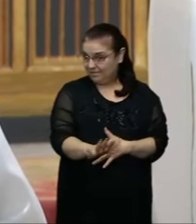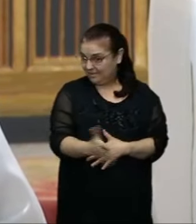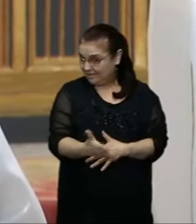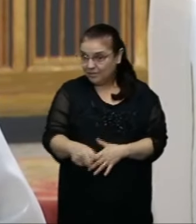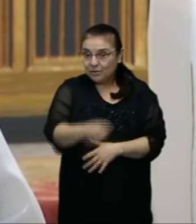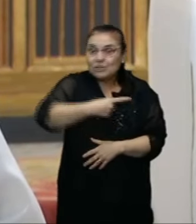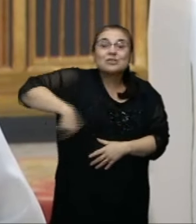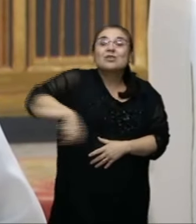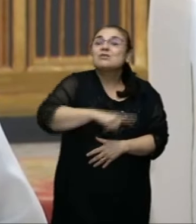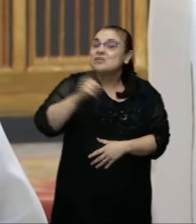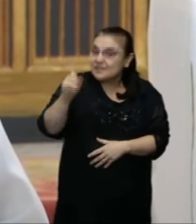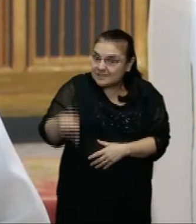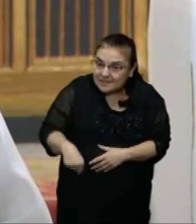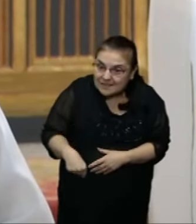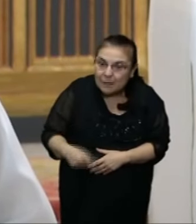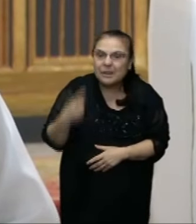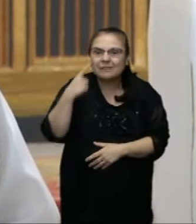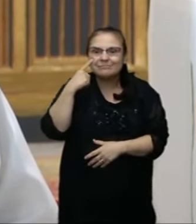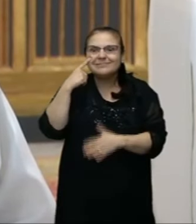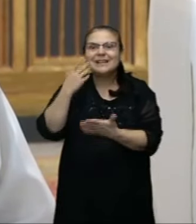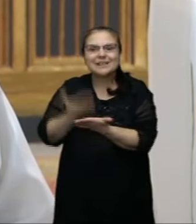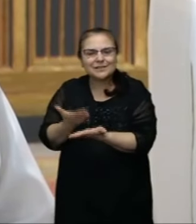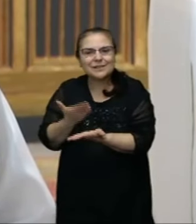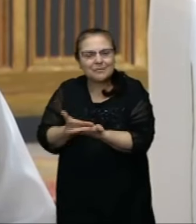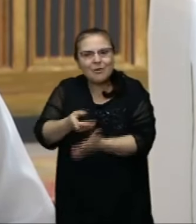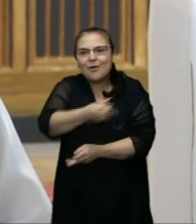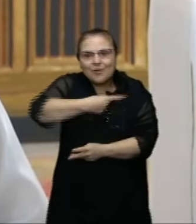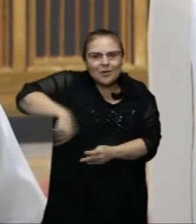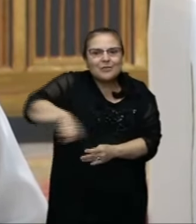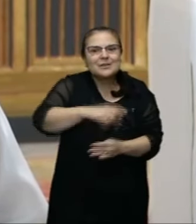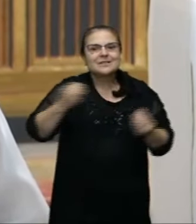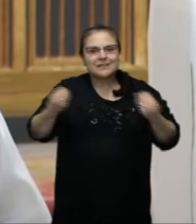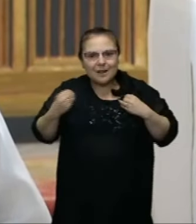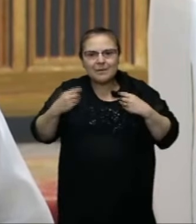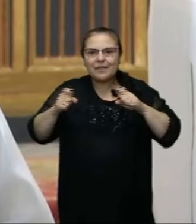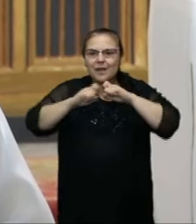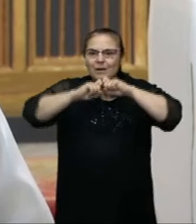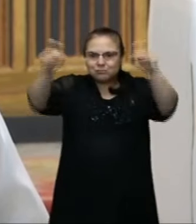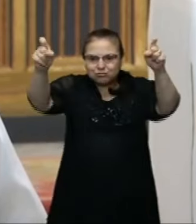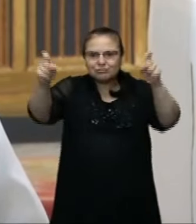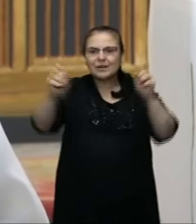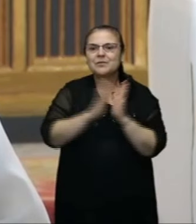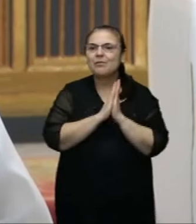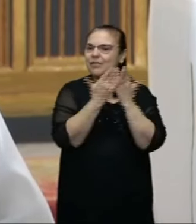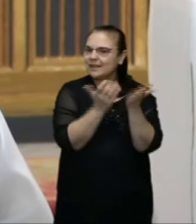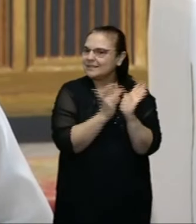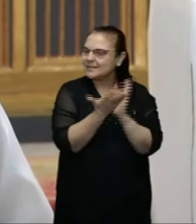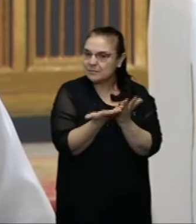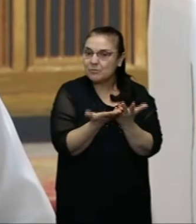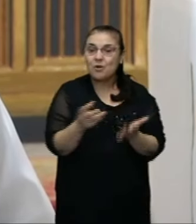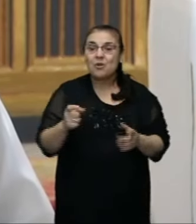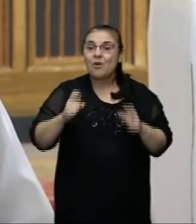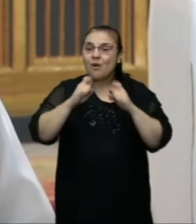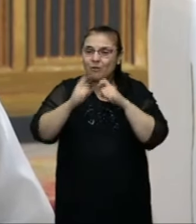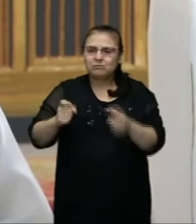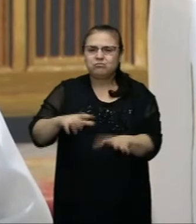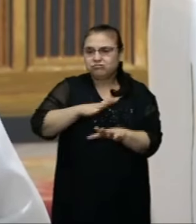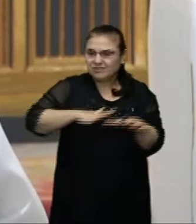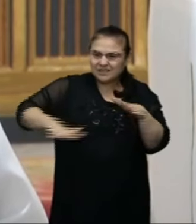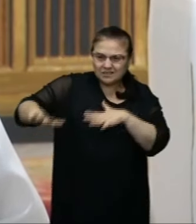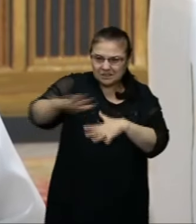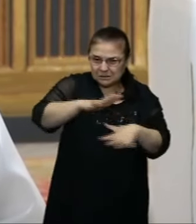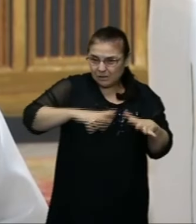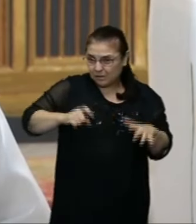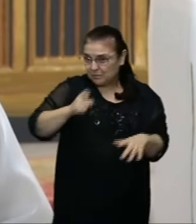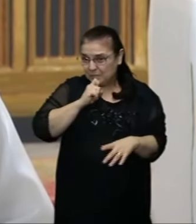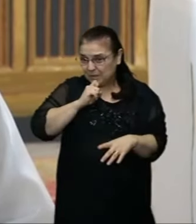Evangelio con el testimonio de nuestra propia vida en un ambiente de dificultad, con un entorno un poco hostil al